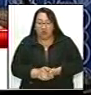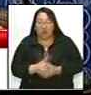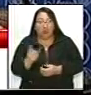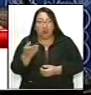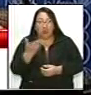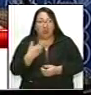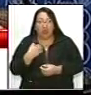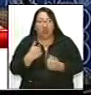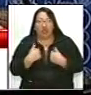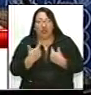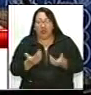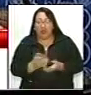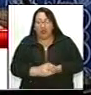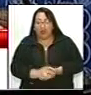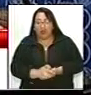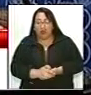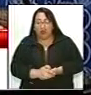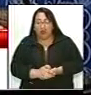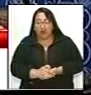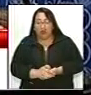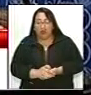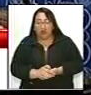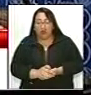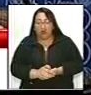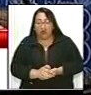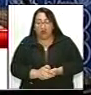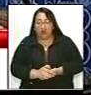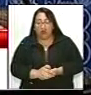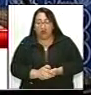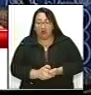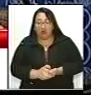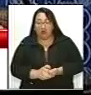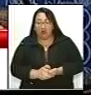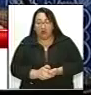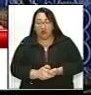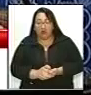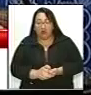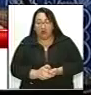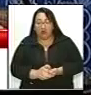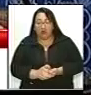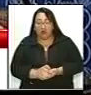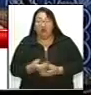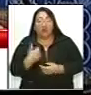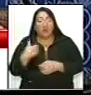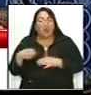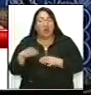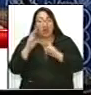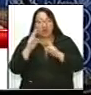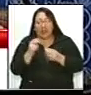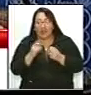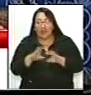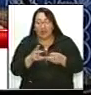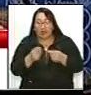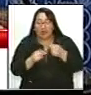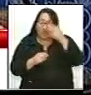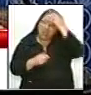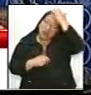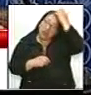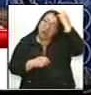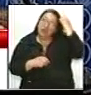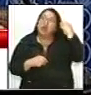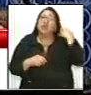que no tengo. Y me haré respetar ante los fueros correspondientes. Dejen de tratar